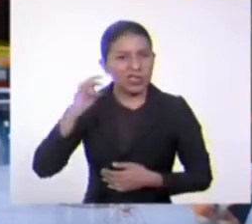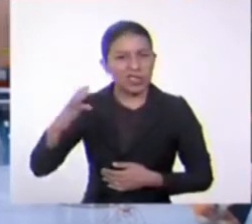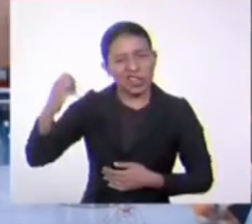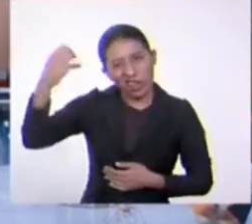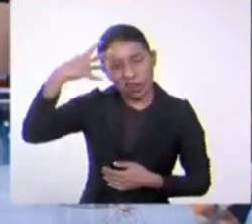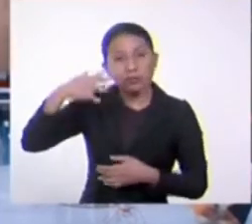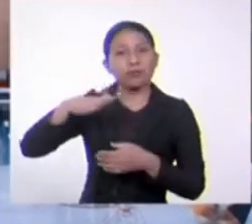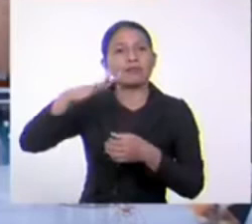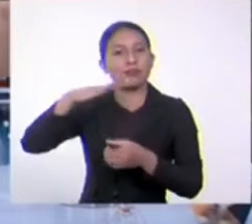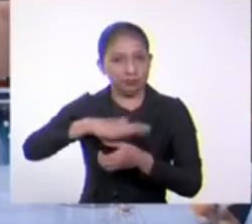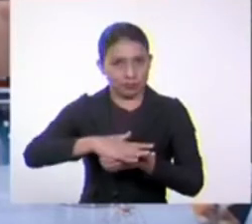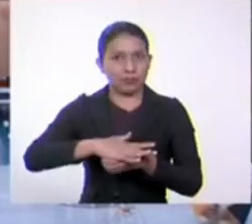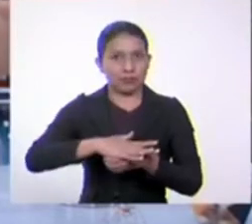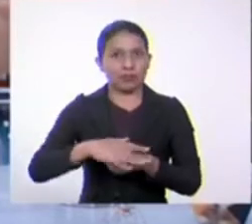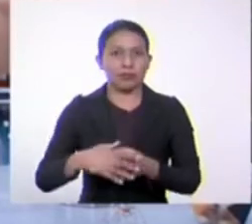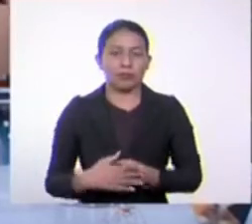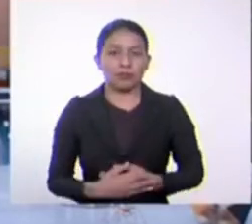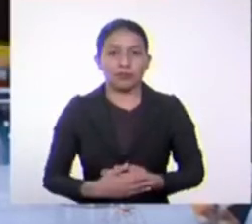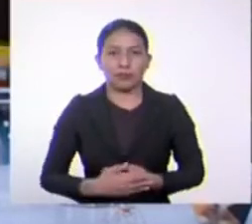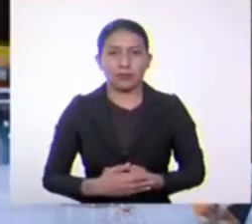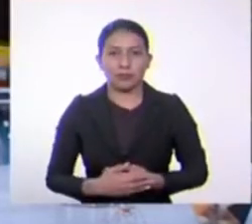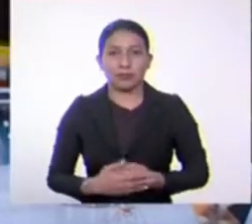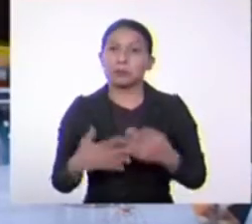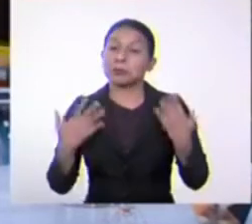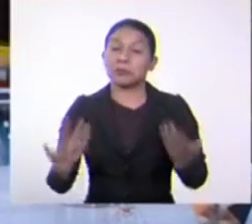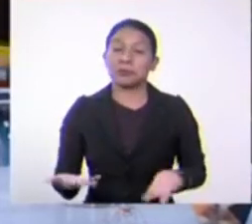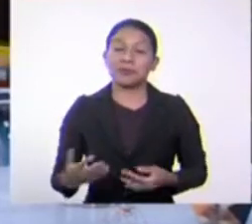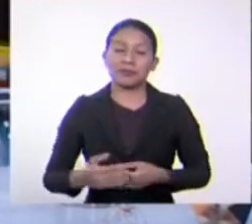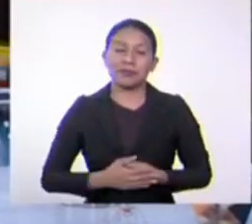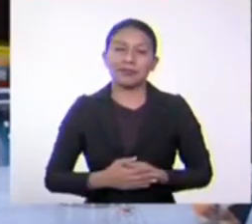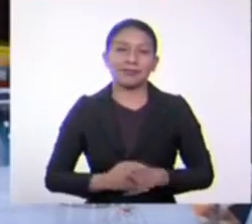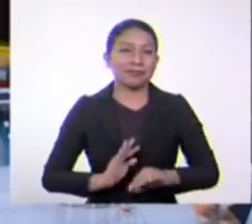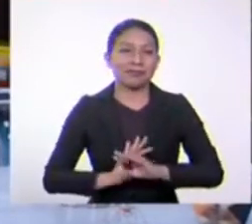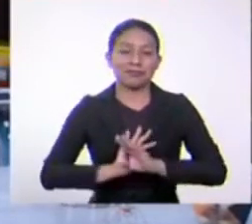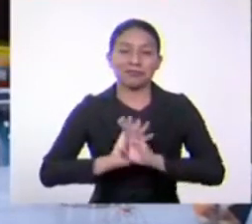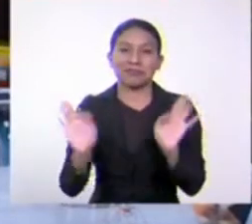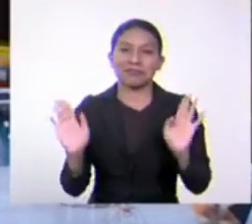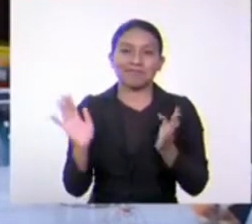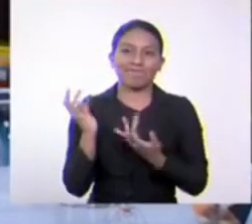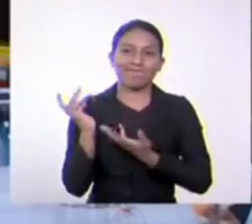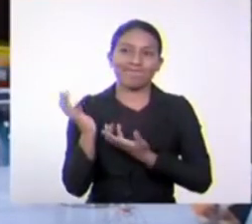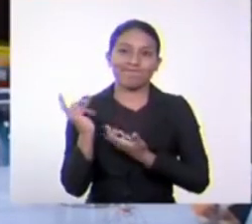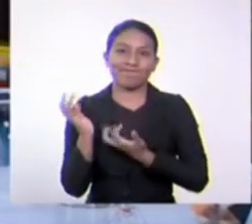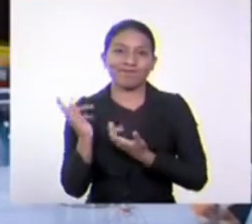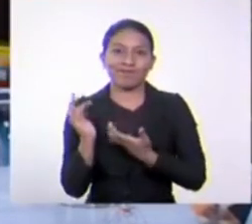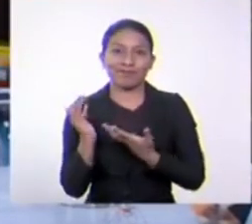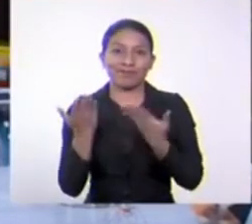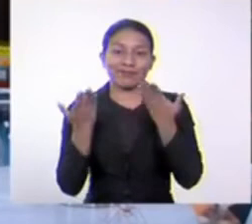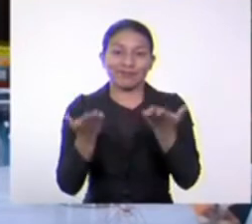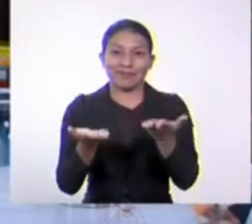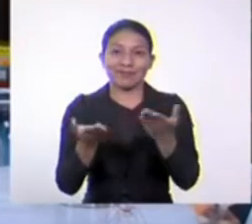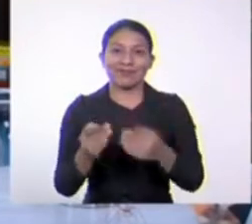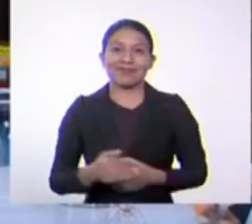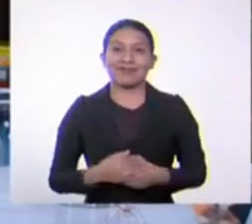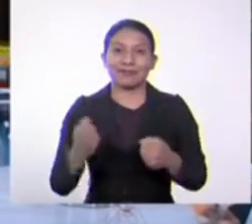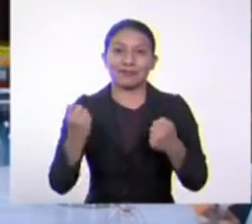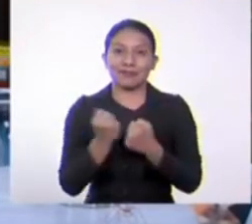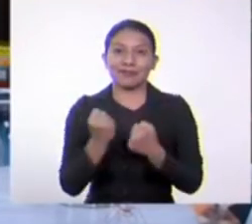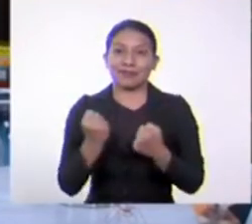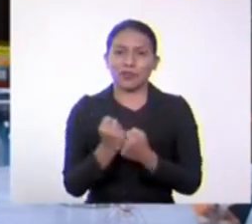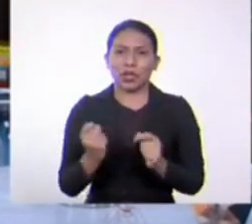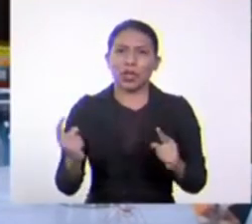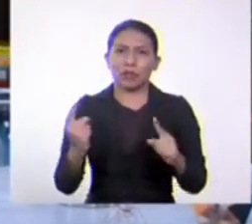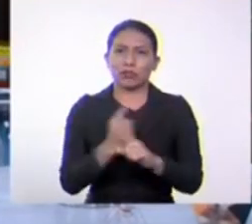así que las dejamos bien tapadas. Y bueno, ahí simplemente es de esperar, y así es como las bacterias nos ayudan a